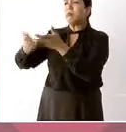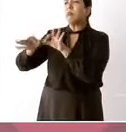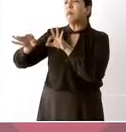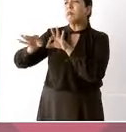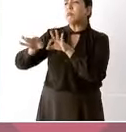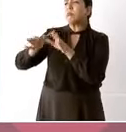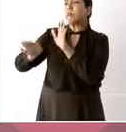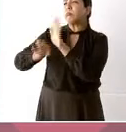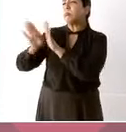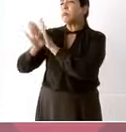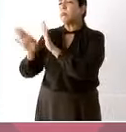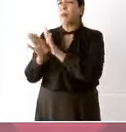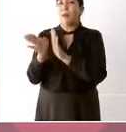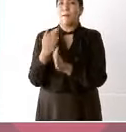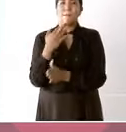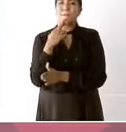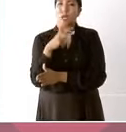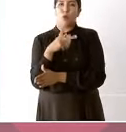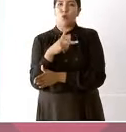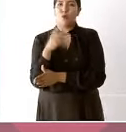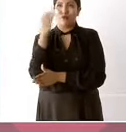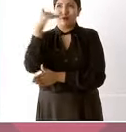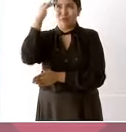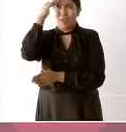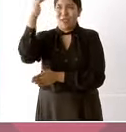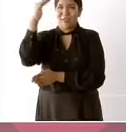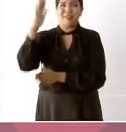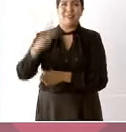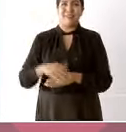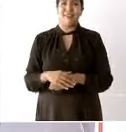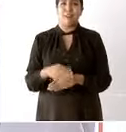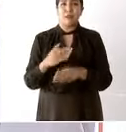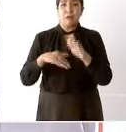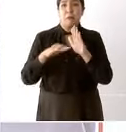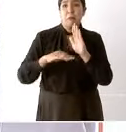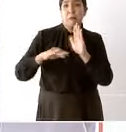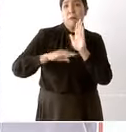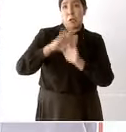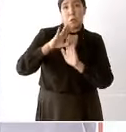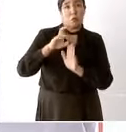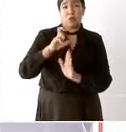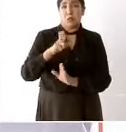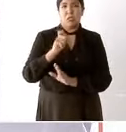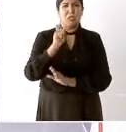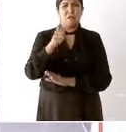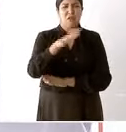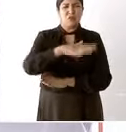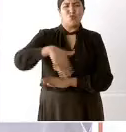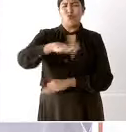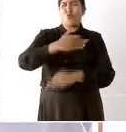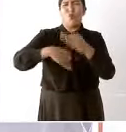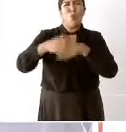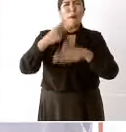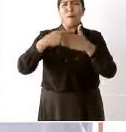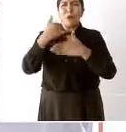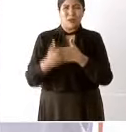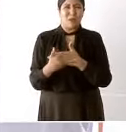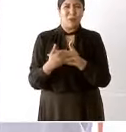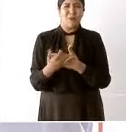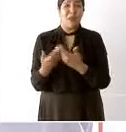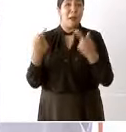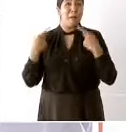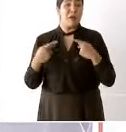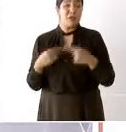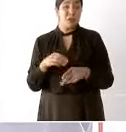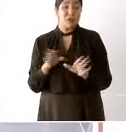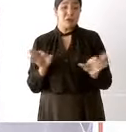de la cuádruple hélice. Lo que buscamos es que la población local aproveche las oportunidades de empleo que se avecinan con